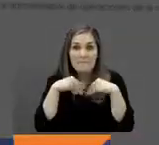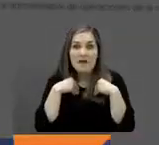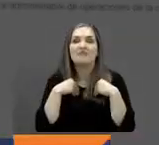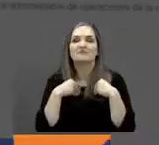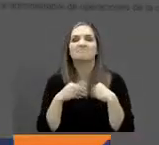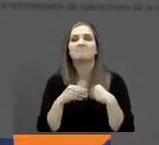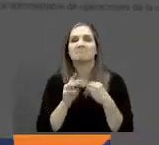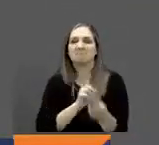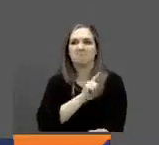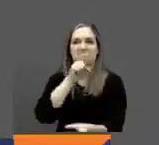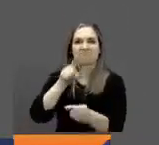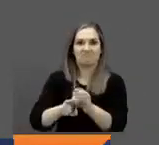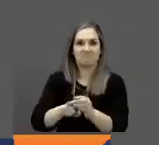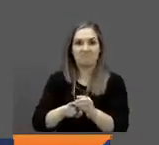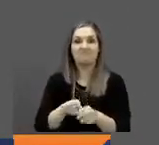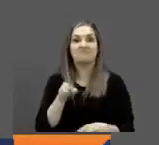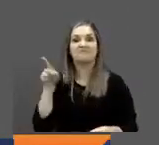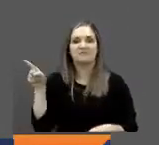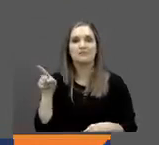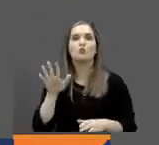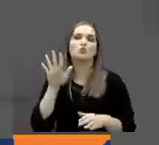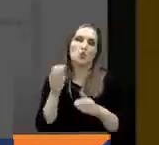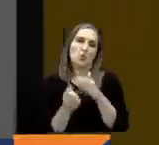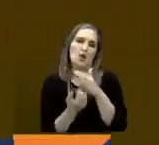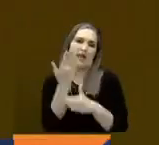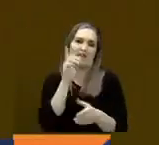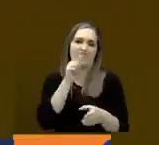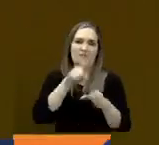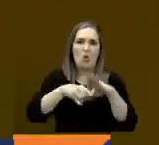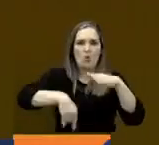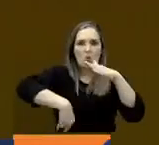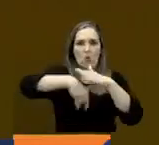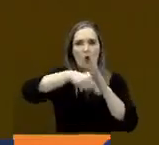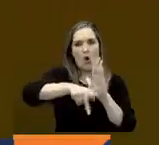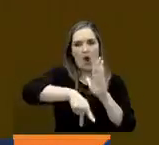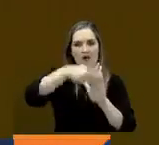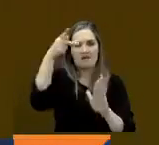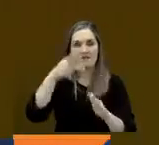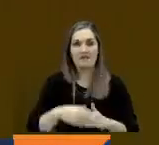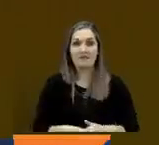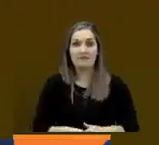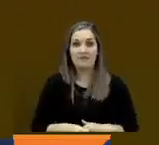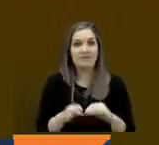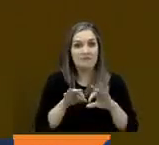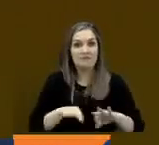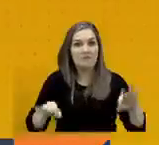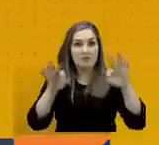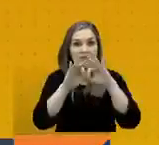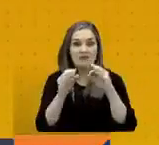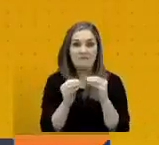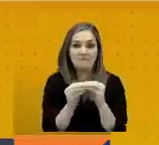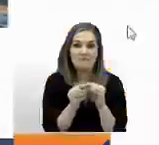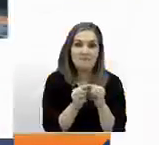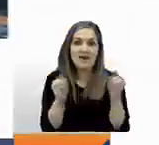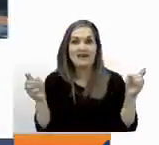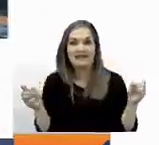ya, en donde tendrá que crear una cuenta y subir su hoja de vida al sistema. Y muy importante, si quieres seguir